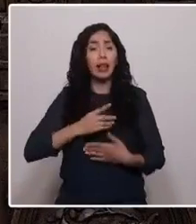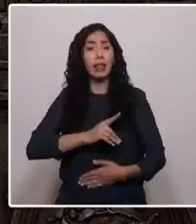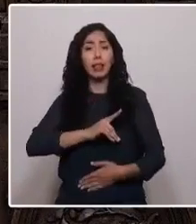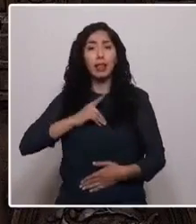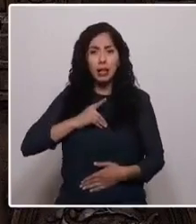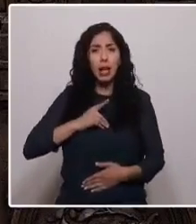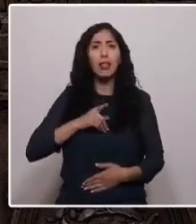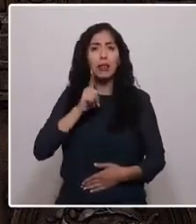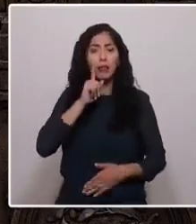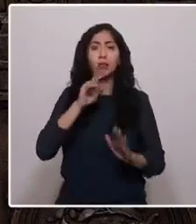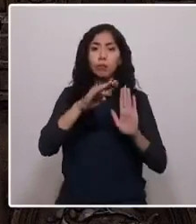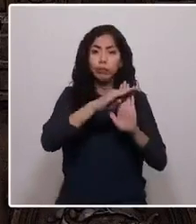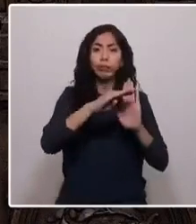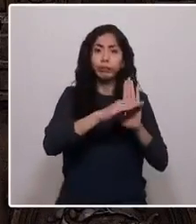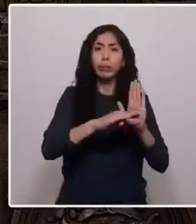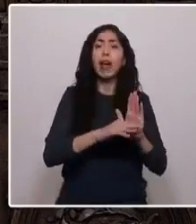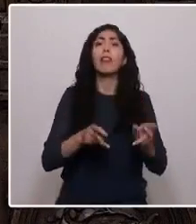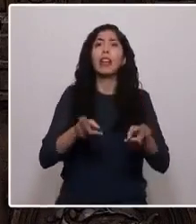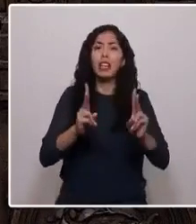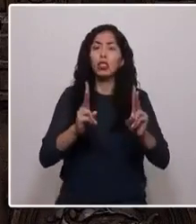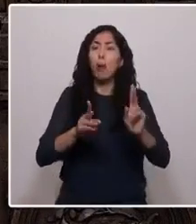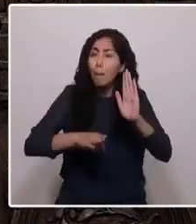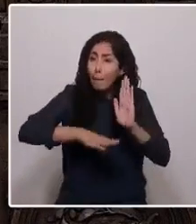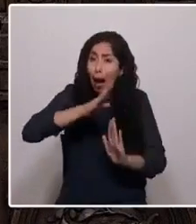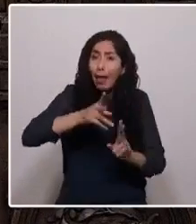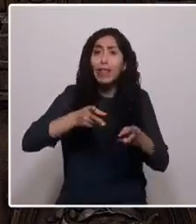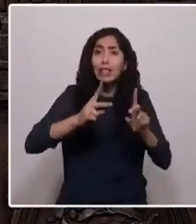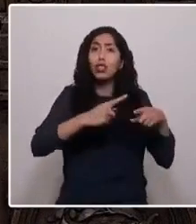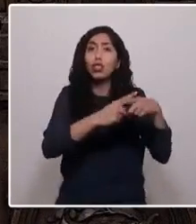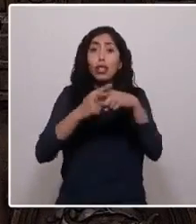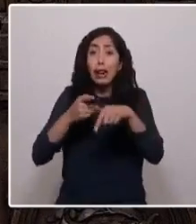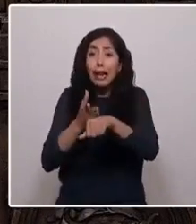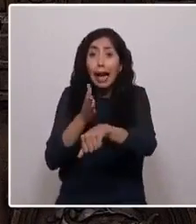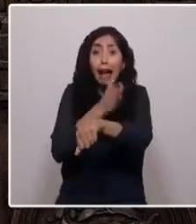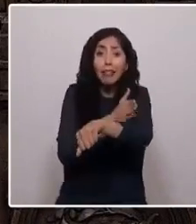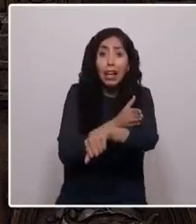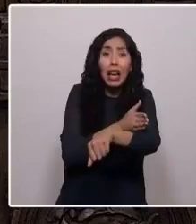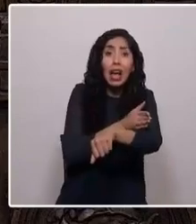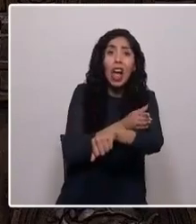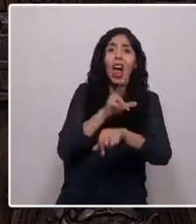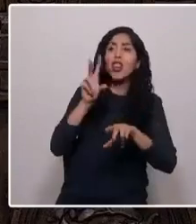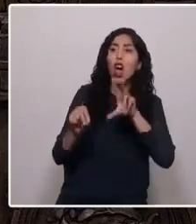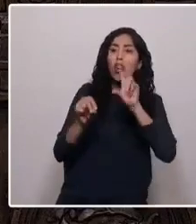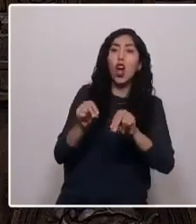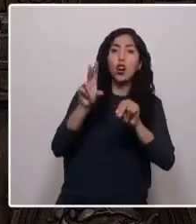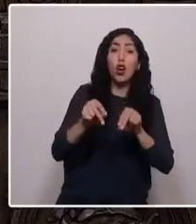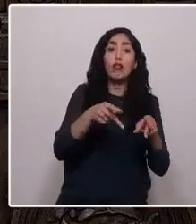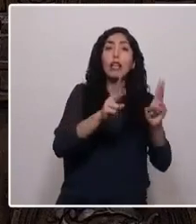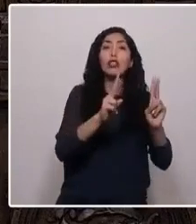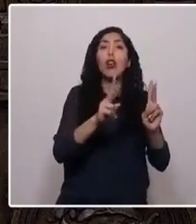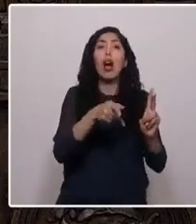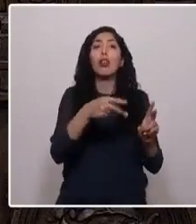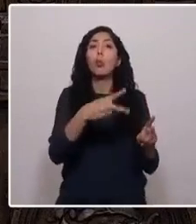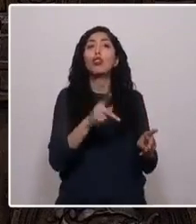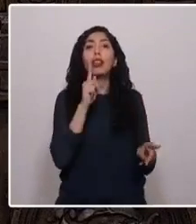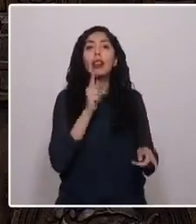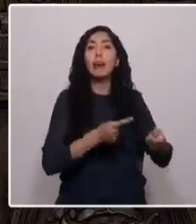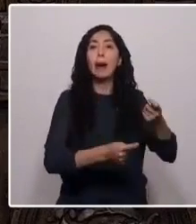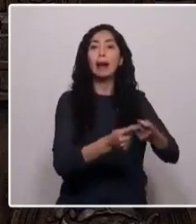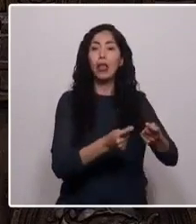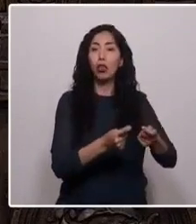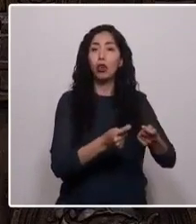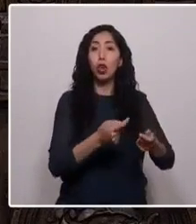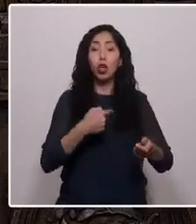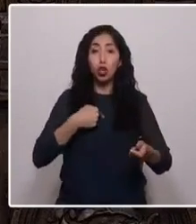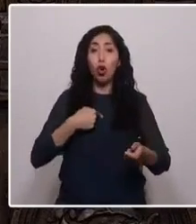derechos especialmente de aquellos derechos sociales que no han sido negados y mercantilizado durante décadas salir a las calles el